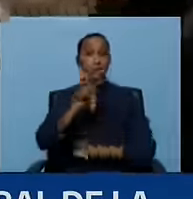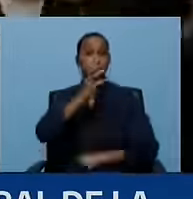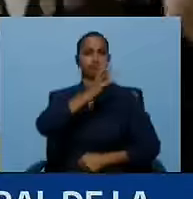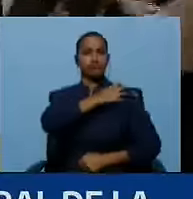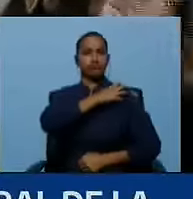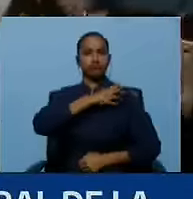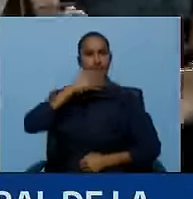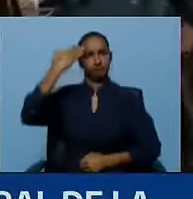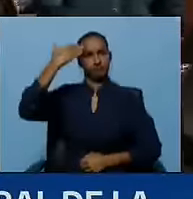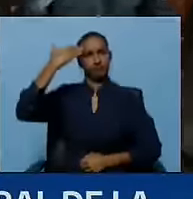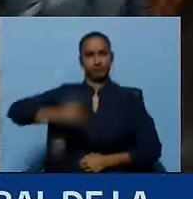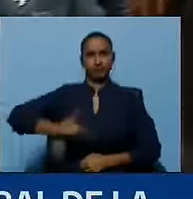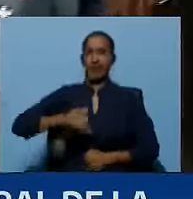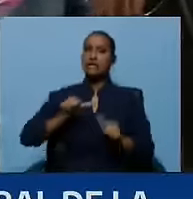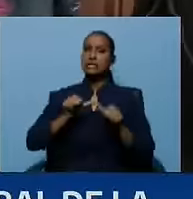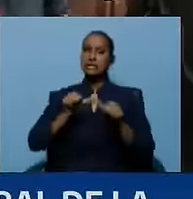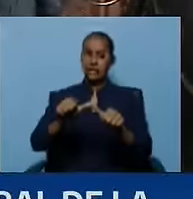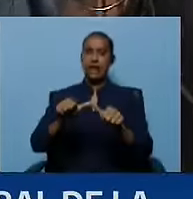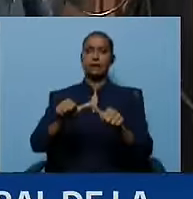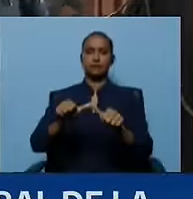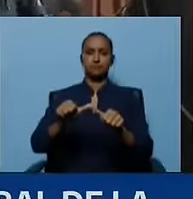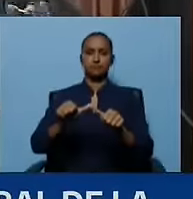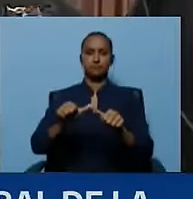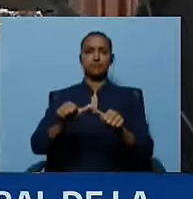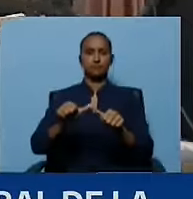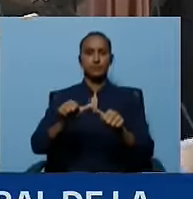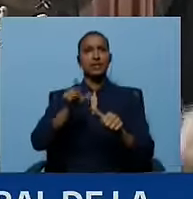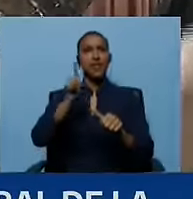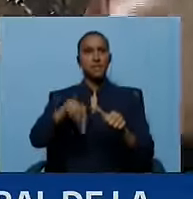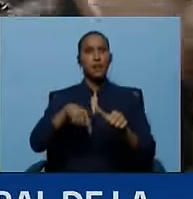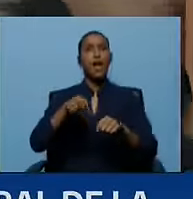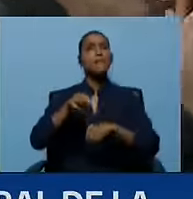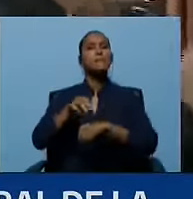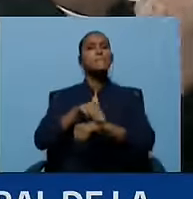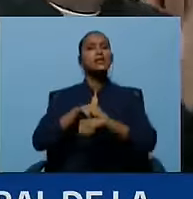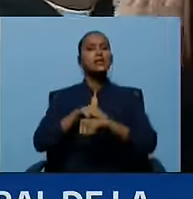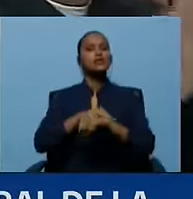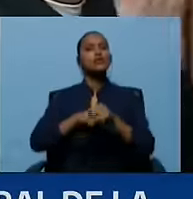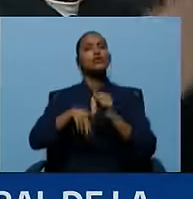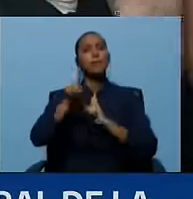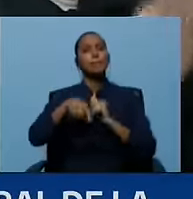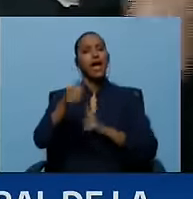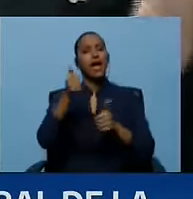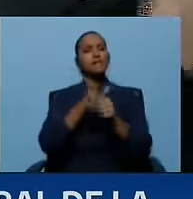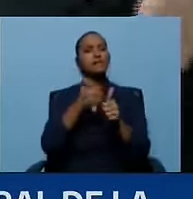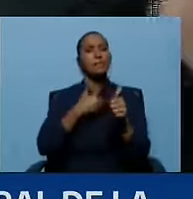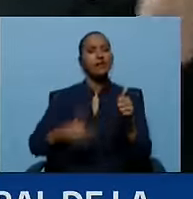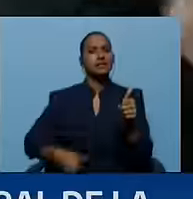Vladimir Padrino López, como ministro y vicepresidente sectorial.